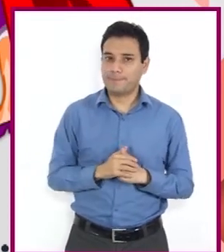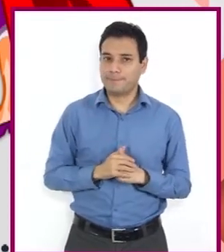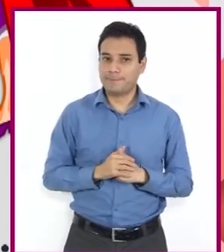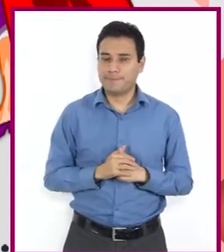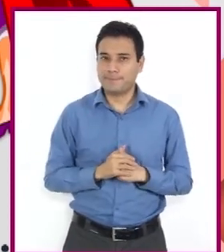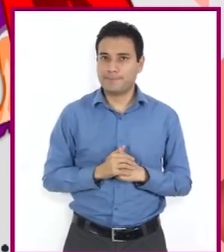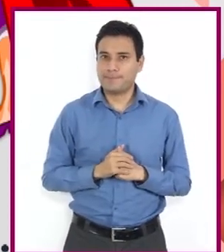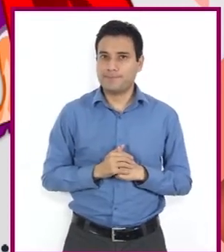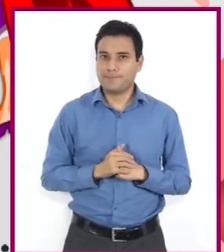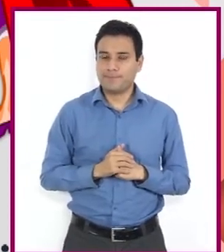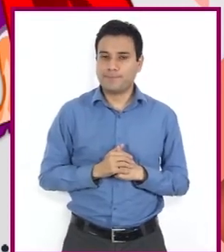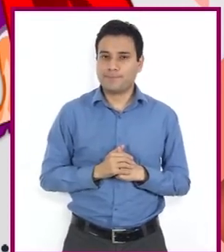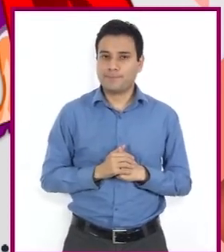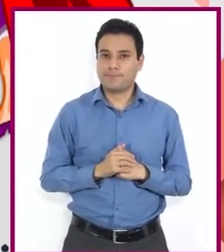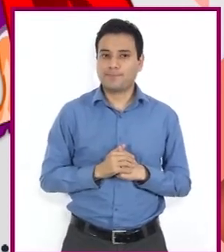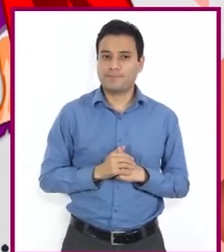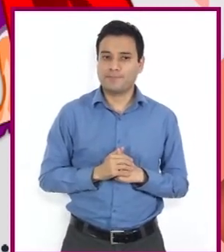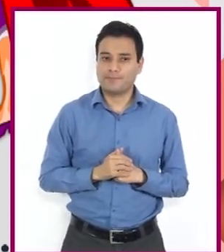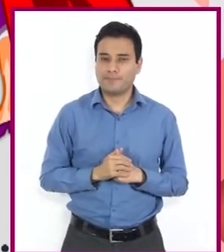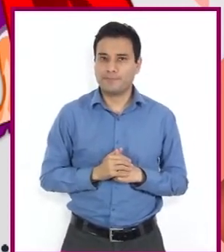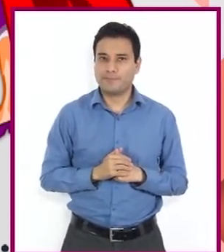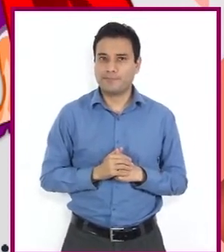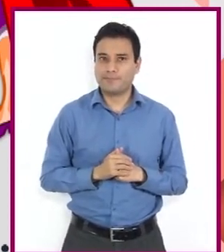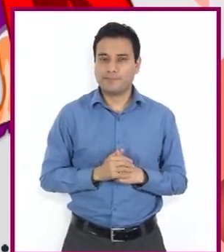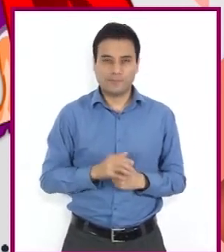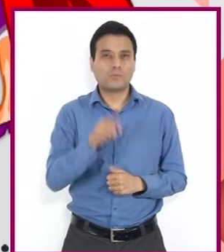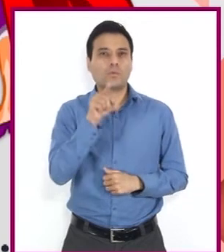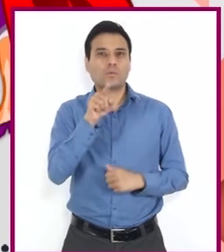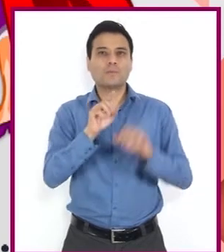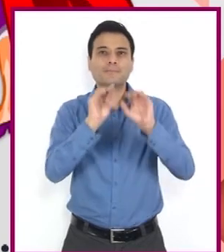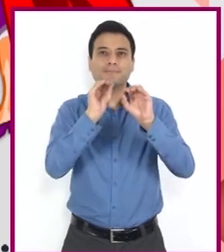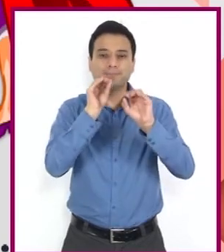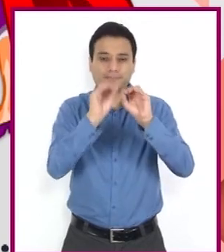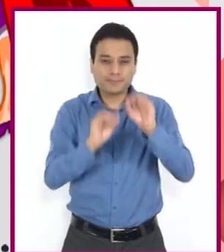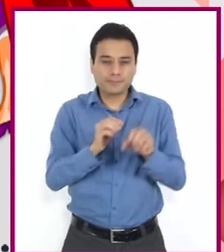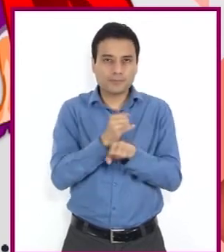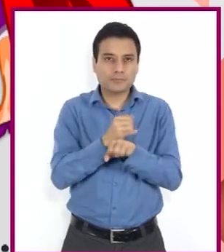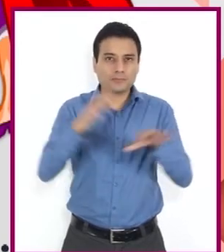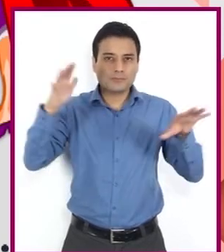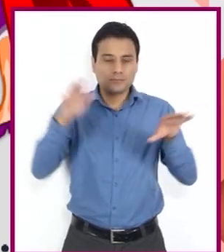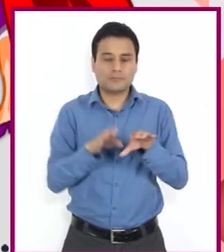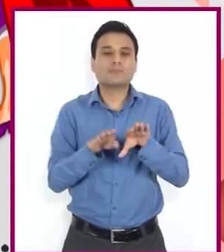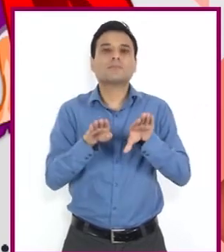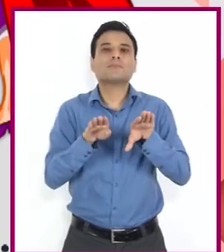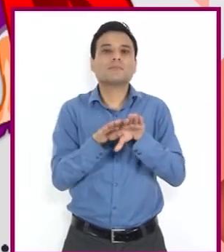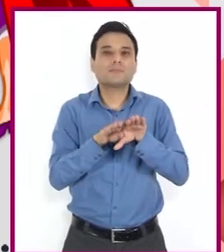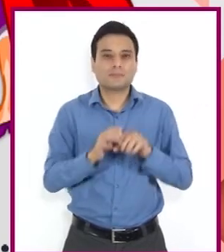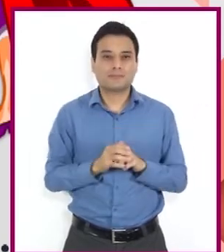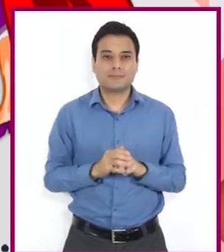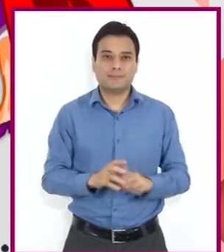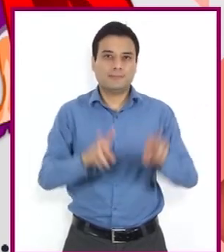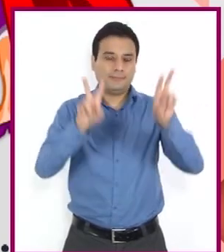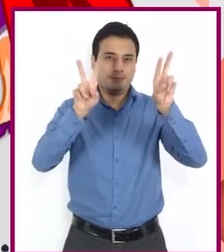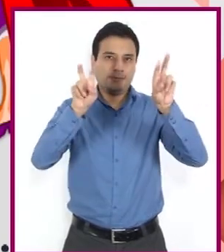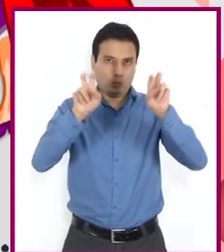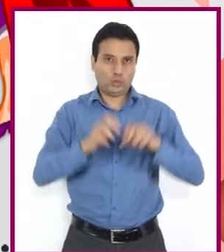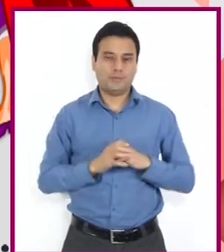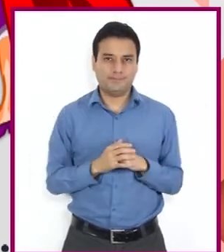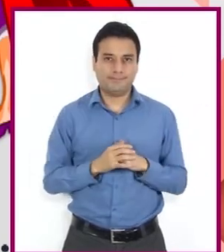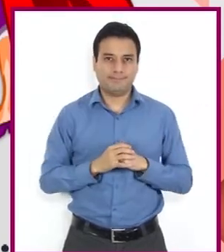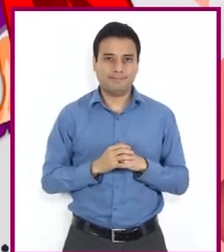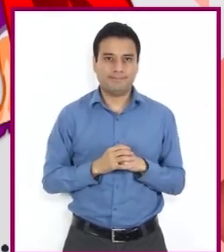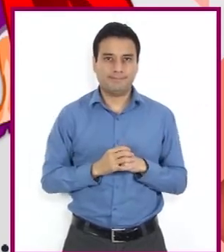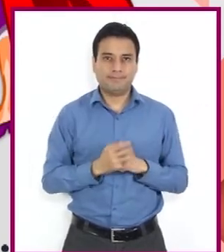Dentro del cuadro, puedes organizar la información de tu texto narrativo de la siguiente manera. Título: Caperucita